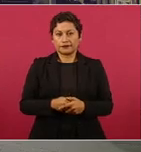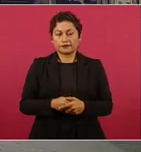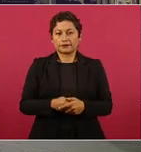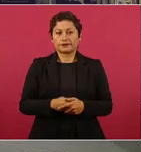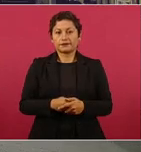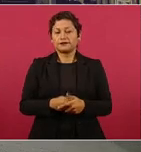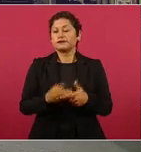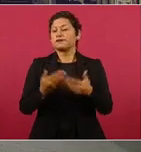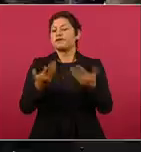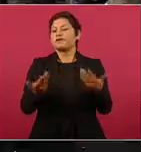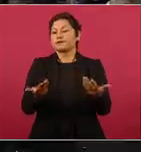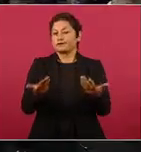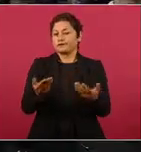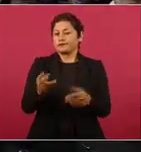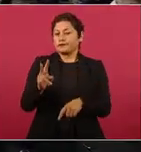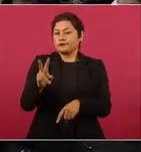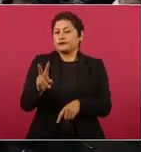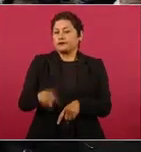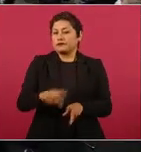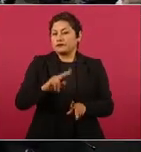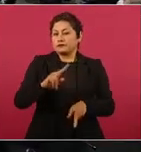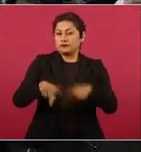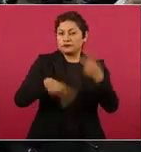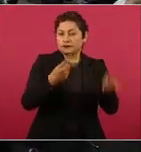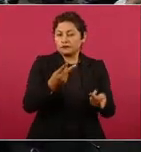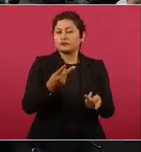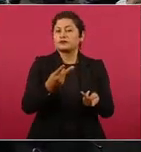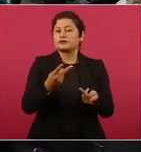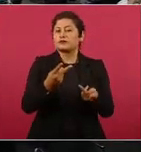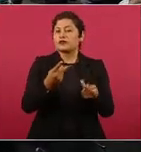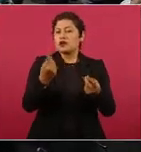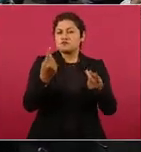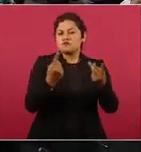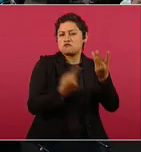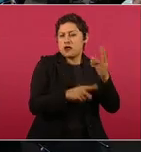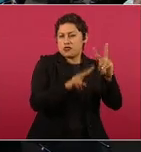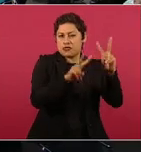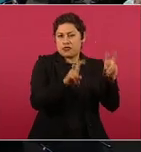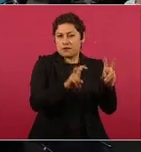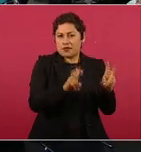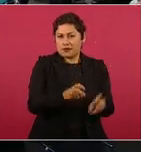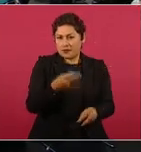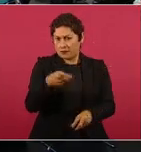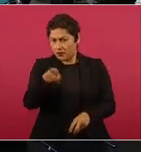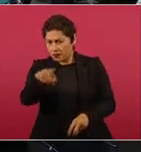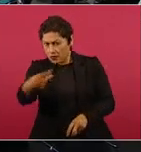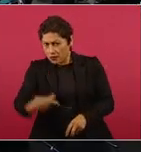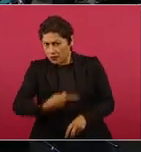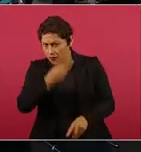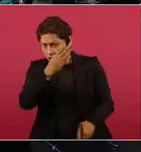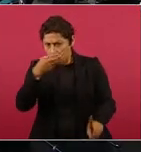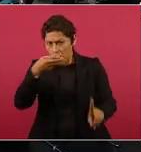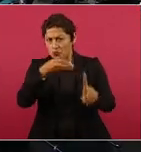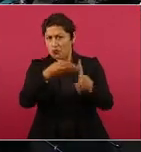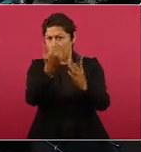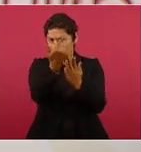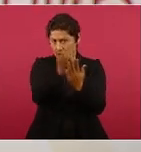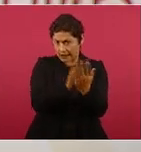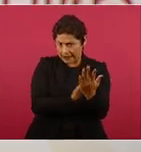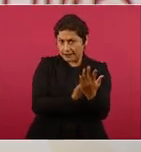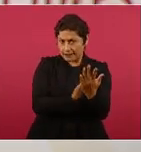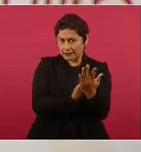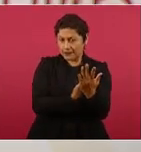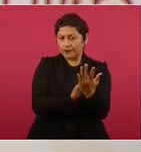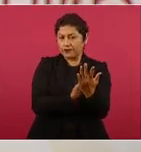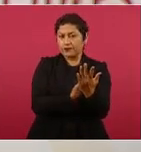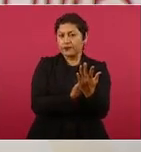Bueno, se tocaron varios temas y usted lo que pregunta es en particular sobre la lista de inversiones, suman hasta 40 mil